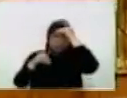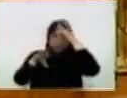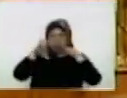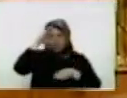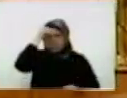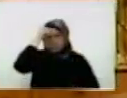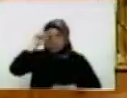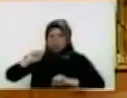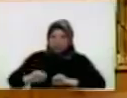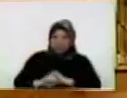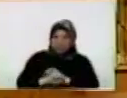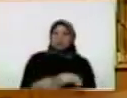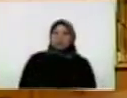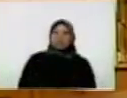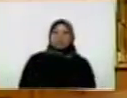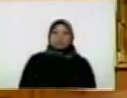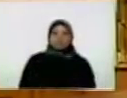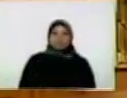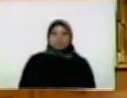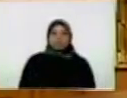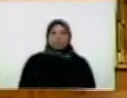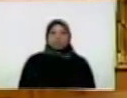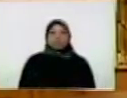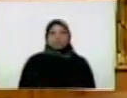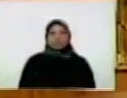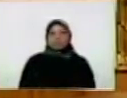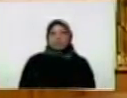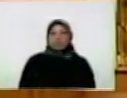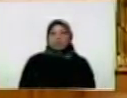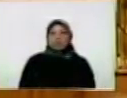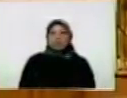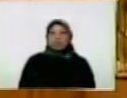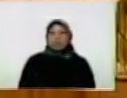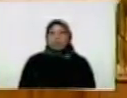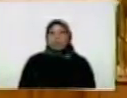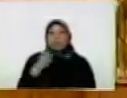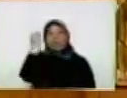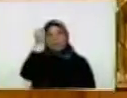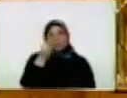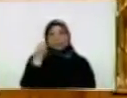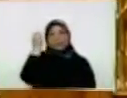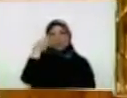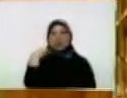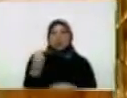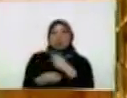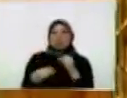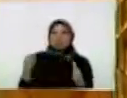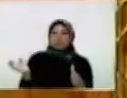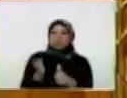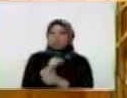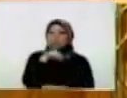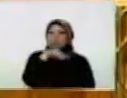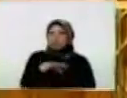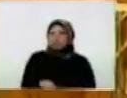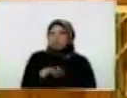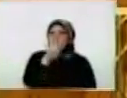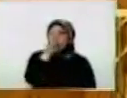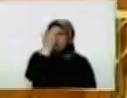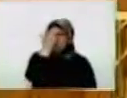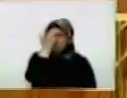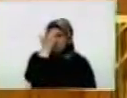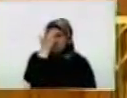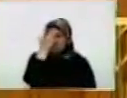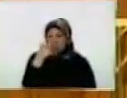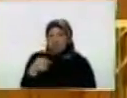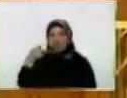Y hacíamos un análisis de cómo podemos ubicar la historia, este contexto 4F que celebrábamos